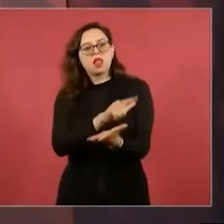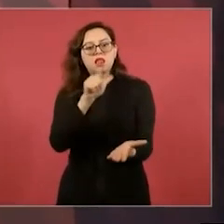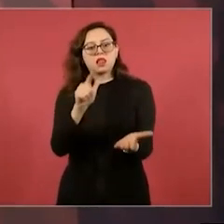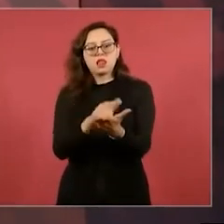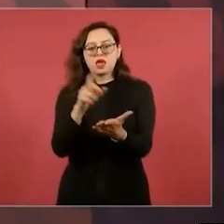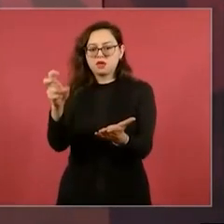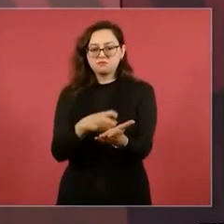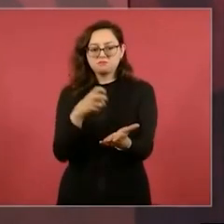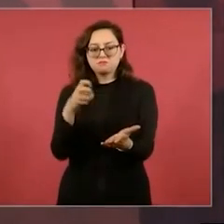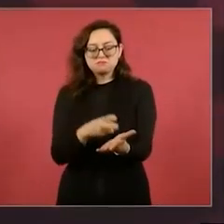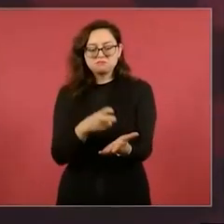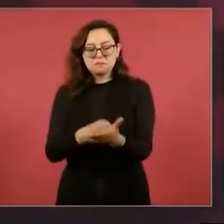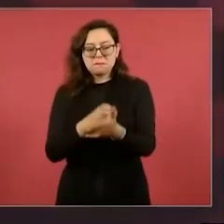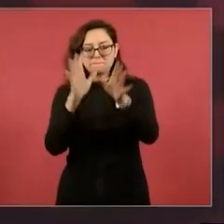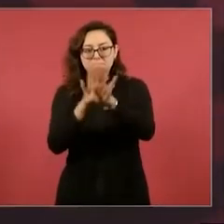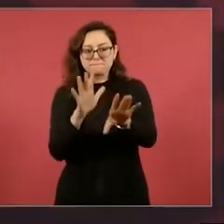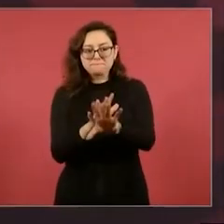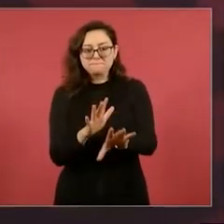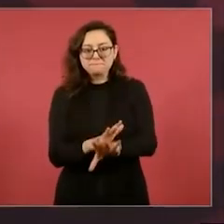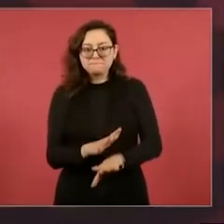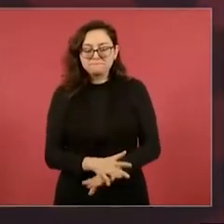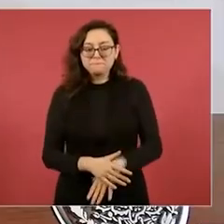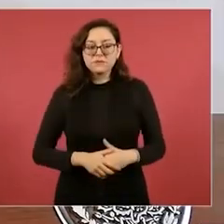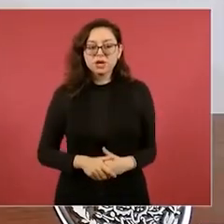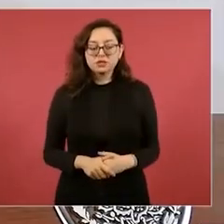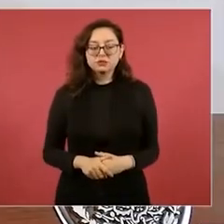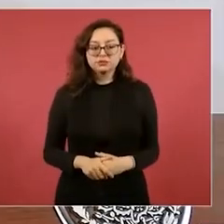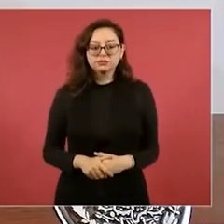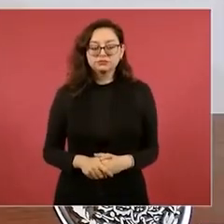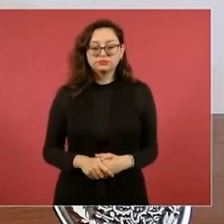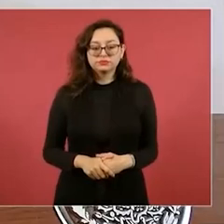de reformas legales, es mi facultad,